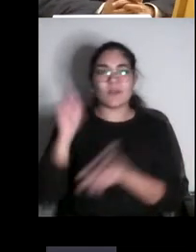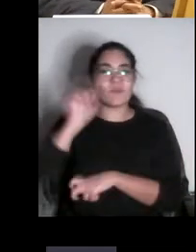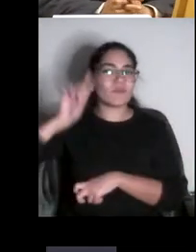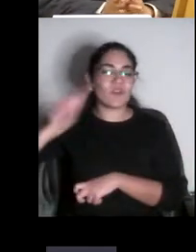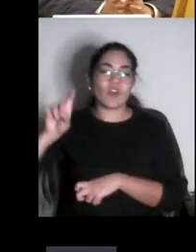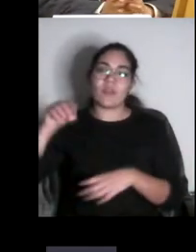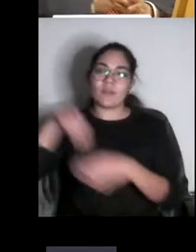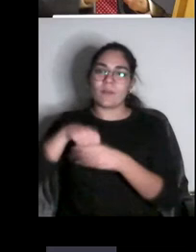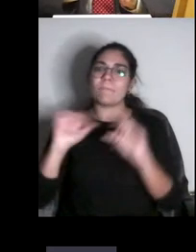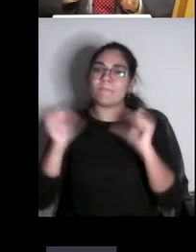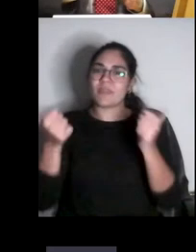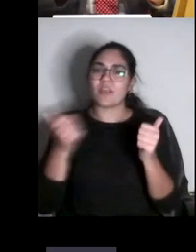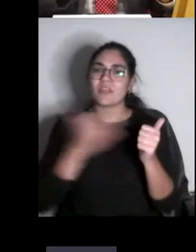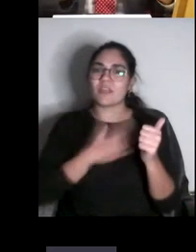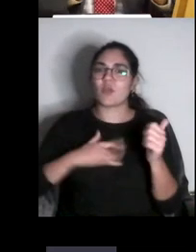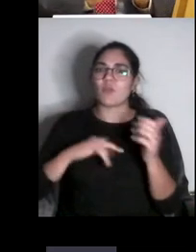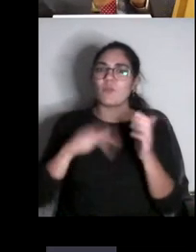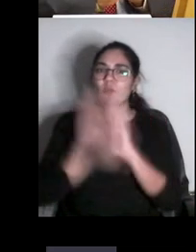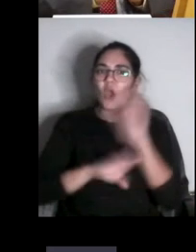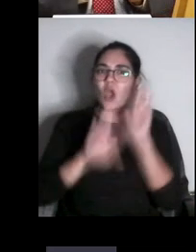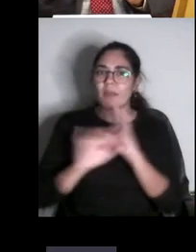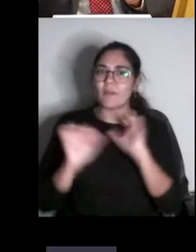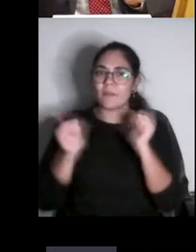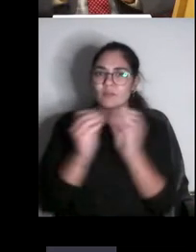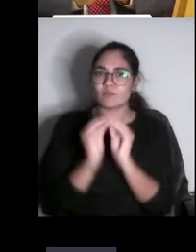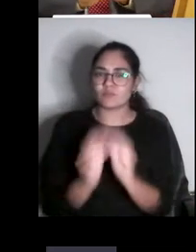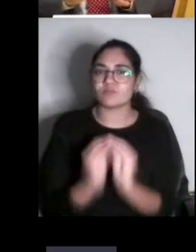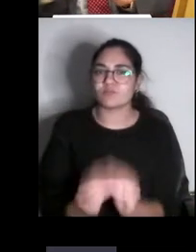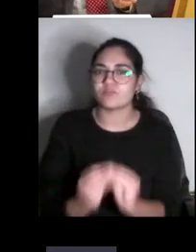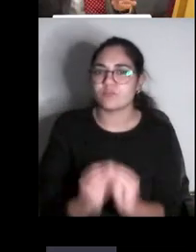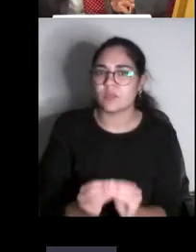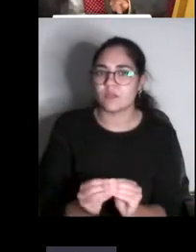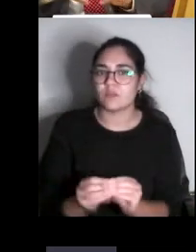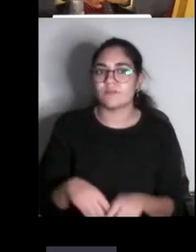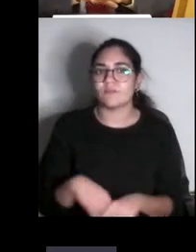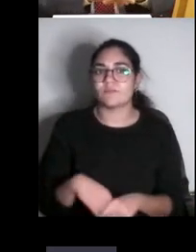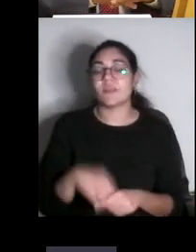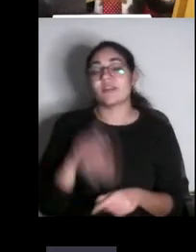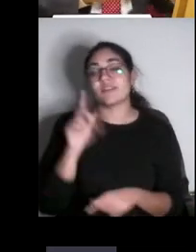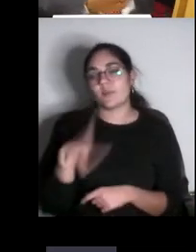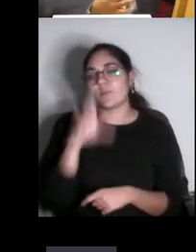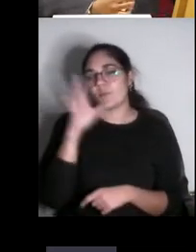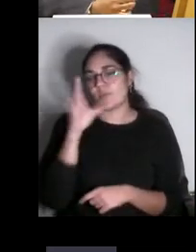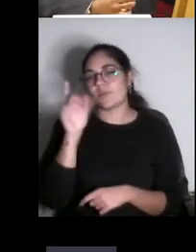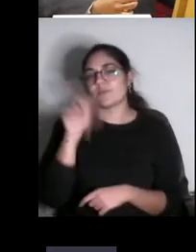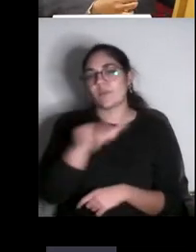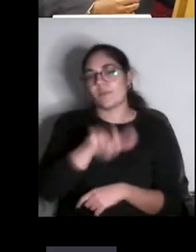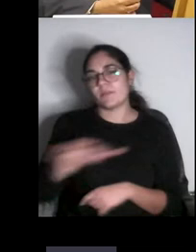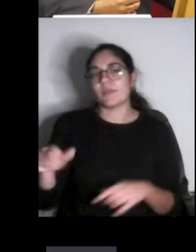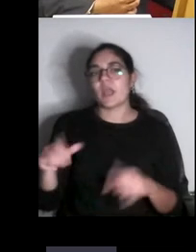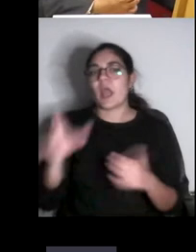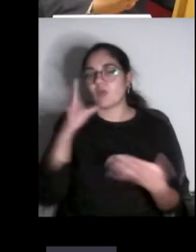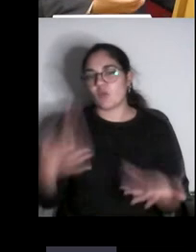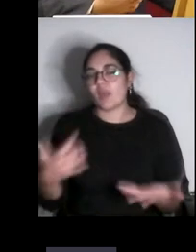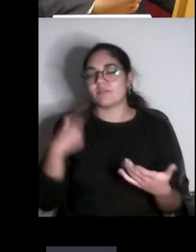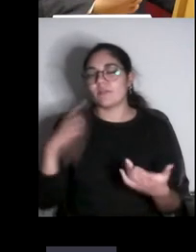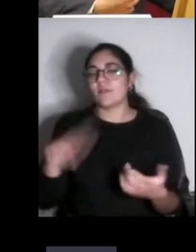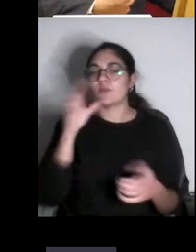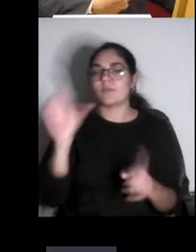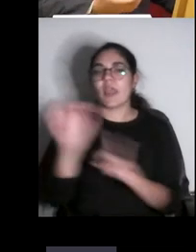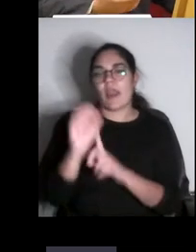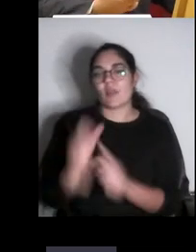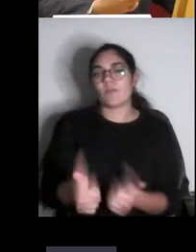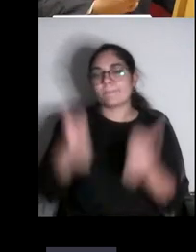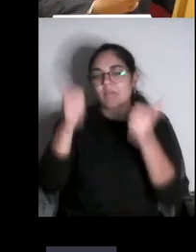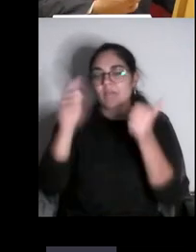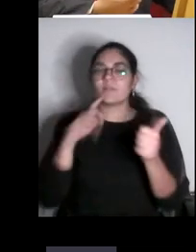de la Universidad Rey Juan Carlos. También es verdad que había un aumento de docentes en la universidad, pero en todo caso está denotando pues, esa